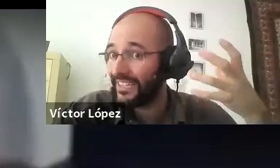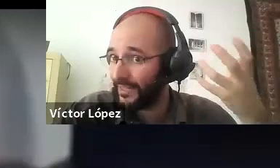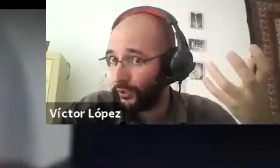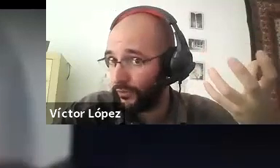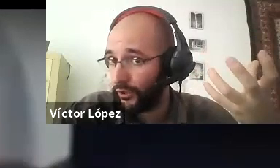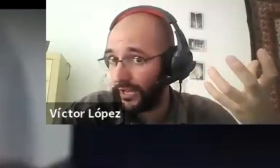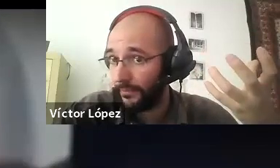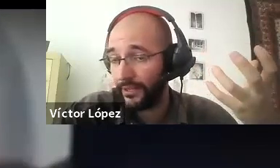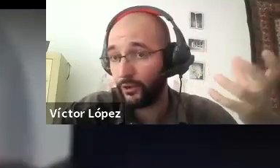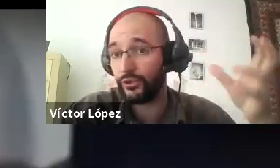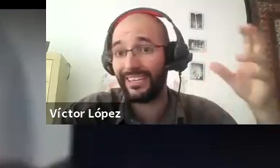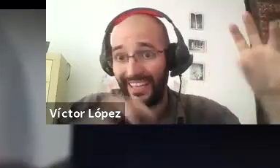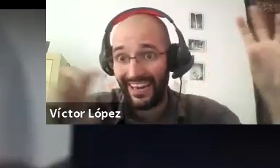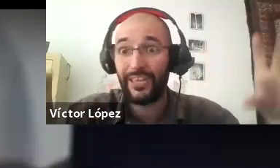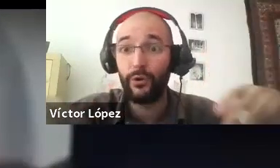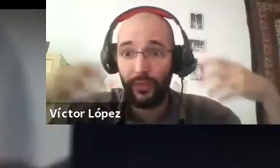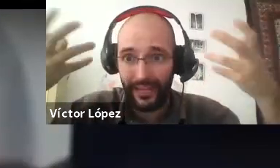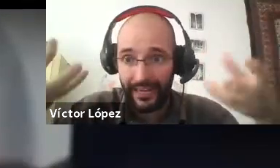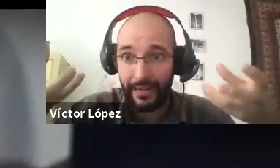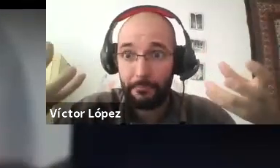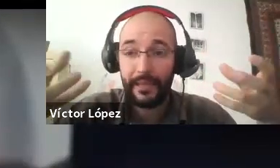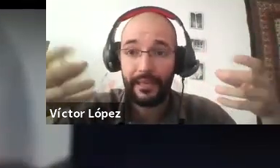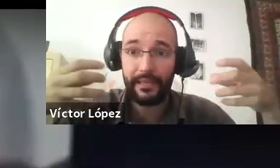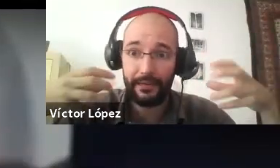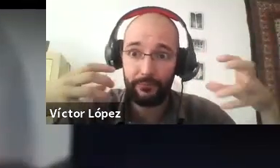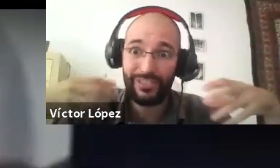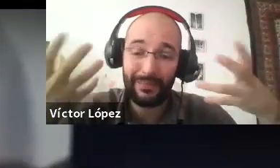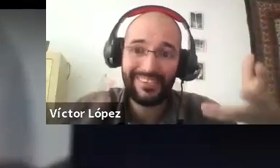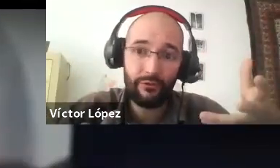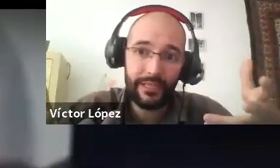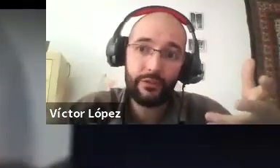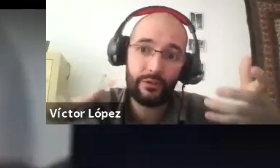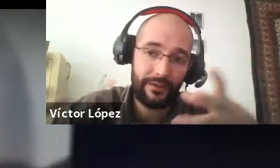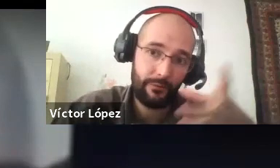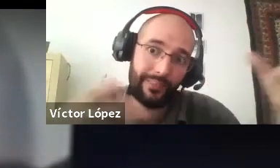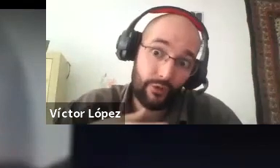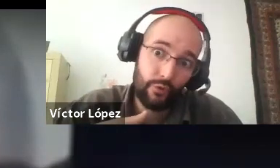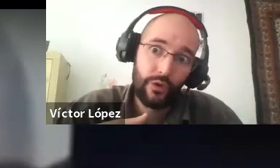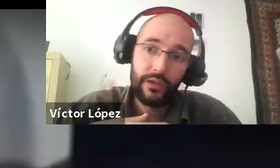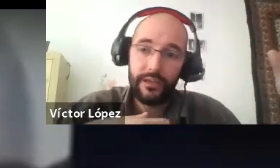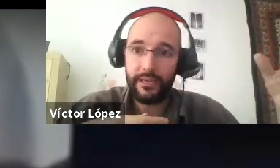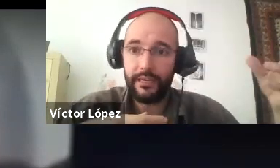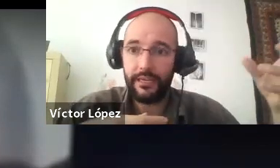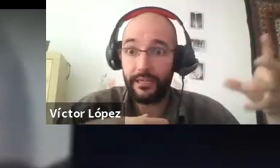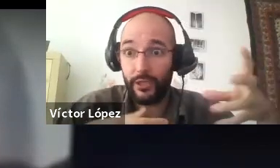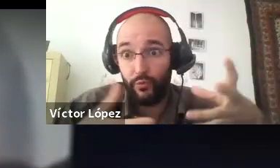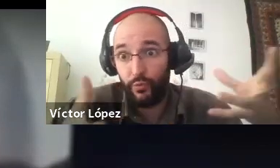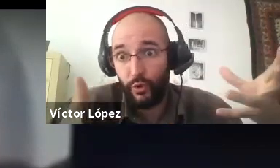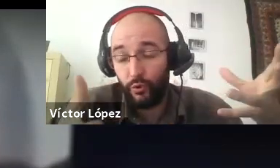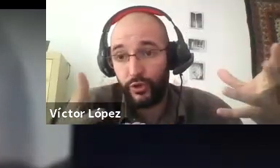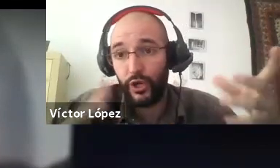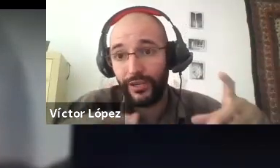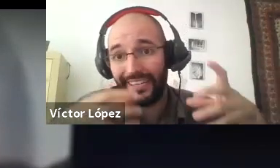app directamente no funcionaba, cosa que le ayuda a, digamos, dar más argumentos a favor de